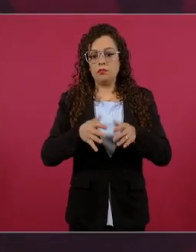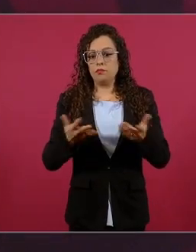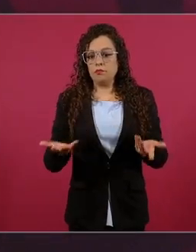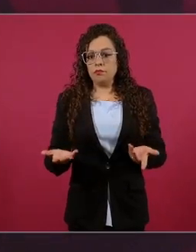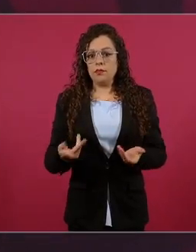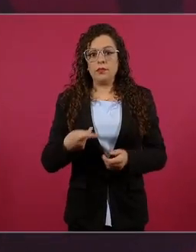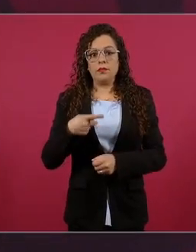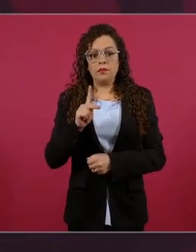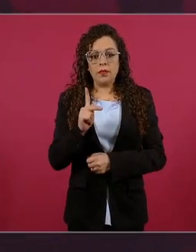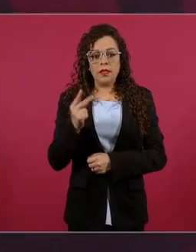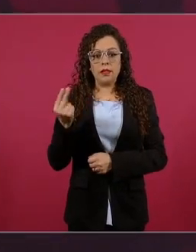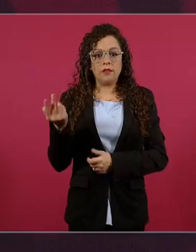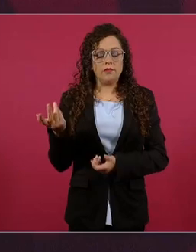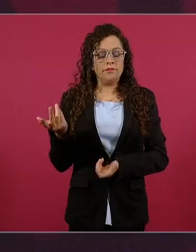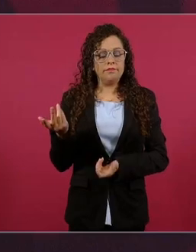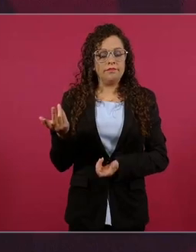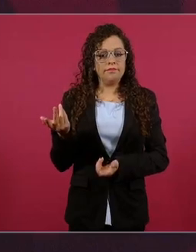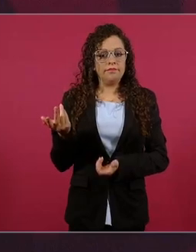Pero